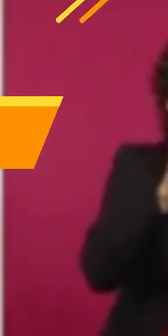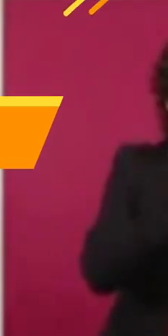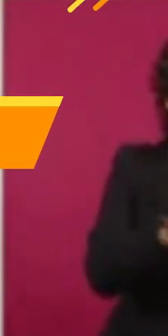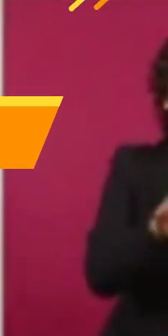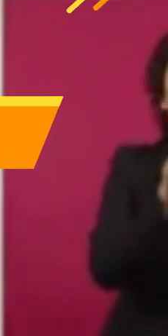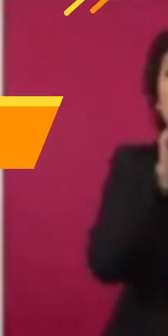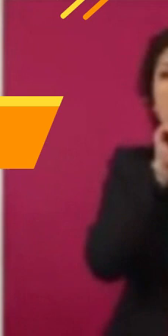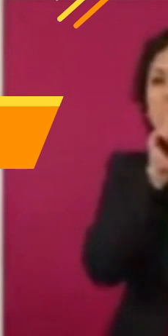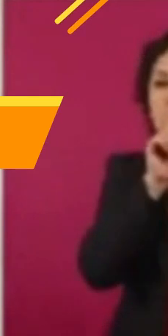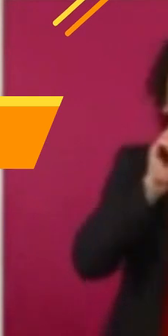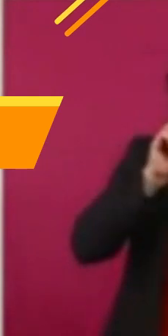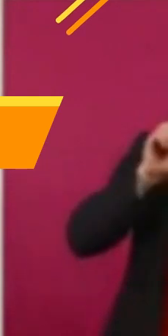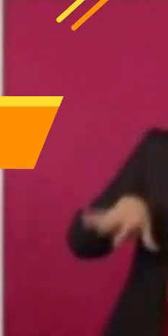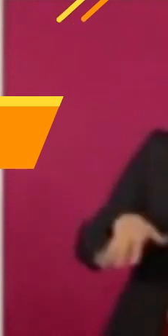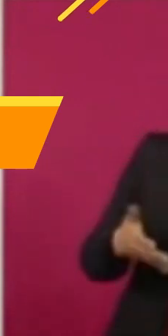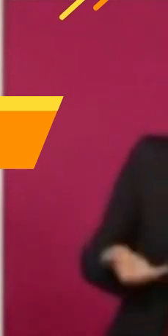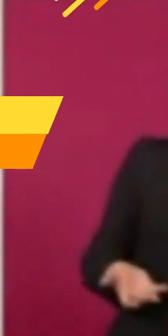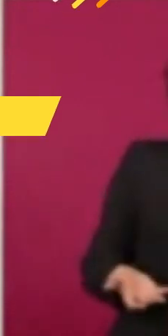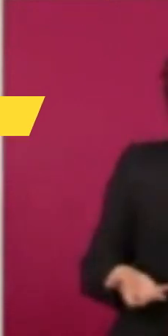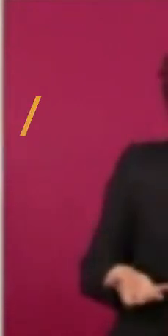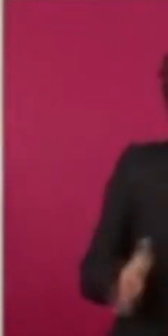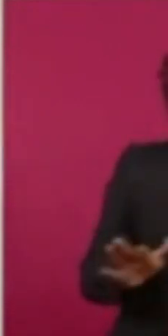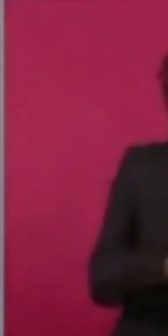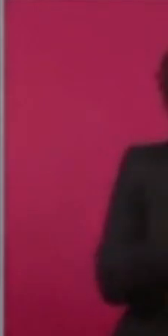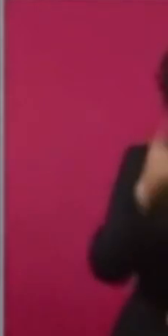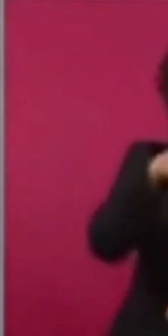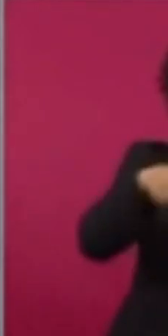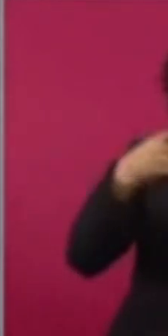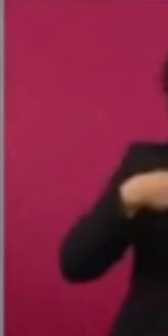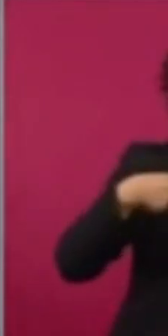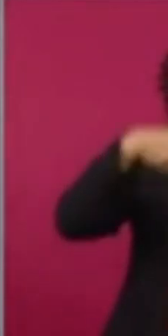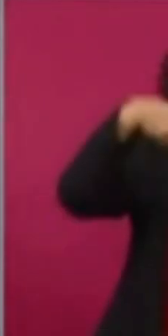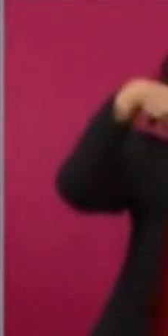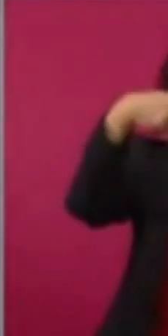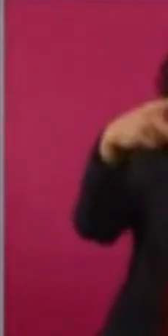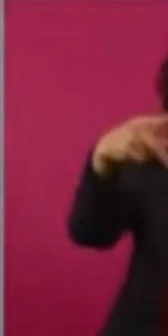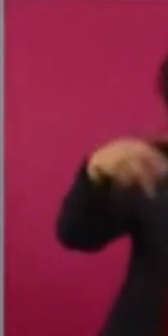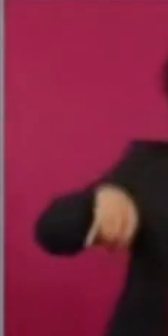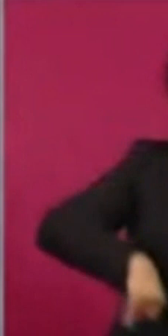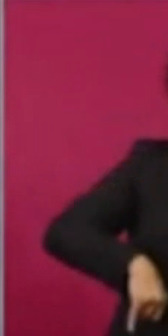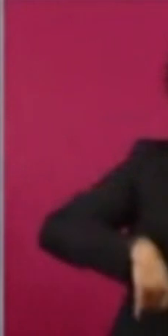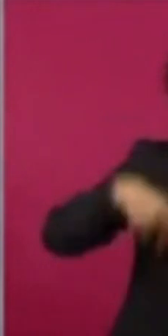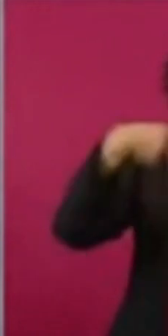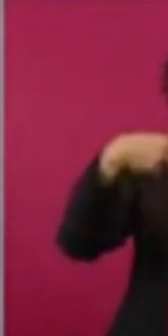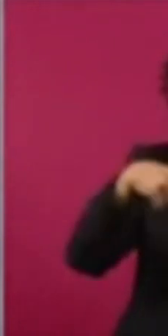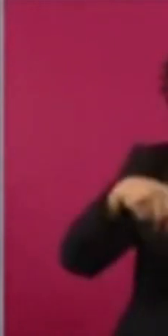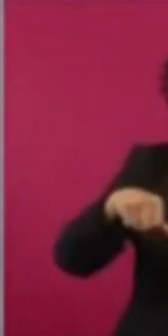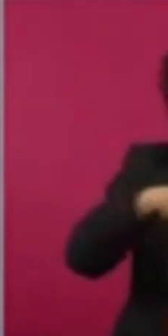que nada más piensan en ellos, muy egoístas,